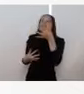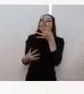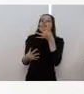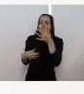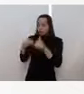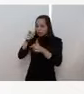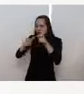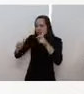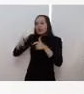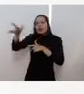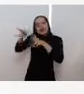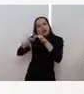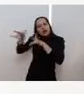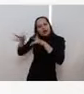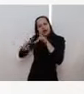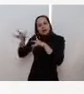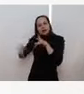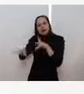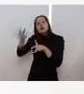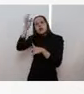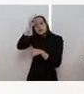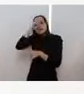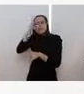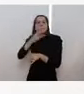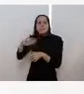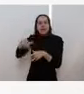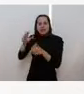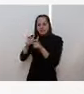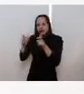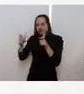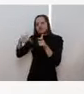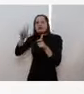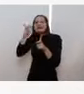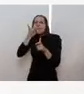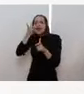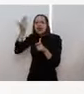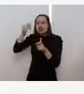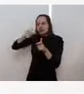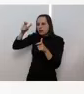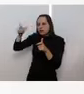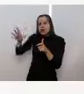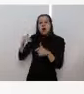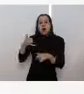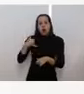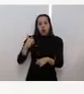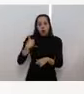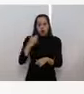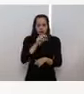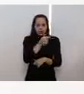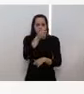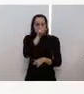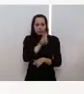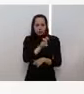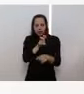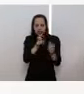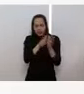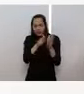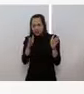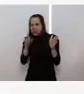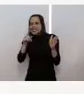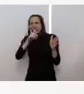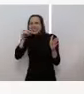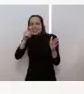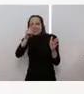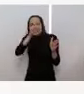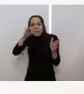asiste al hospital militar es una población mayor la relación el índice de juventud son 17 por cada 100 personas que vienen 17